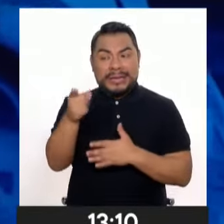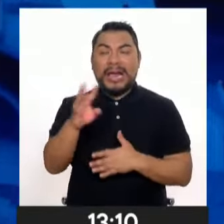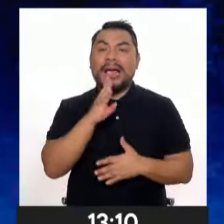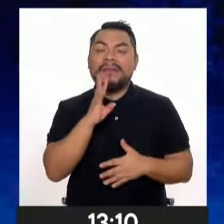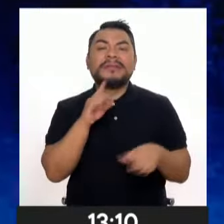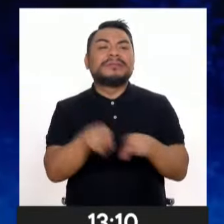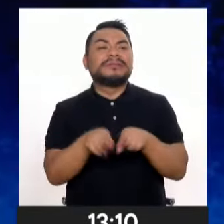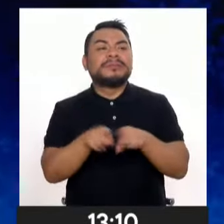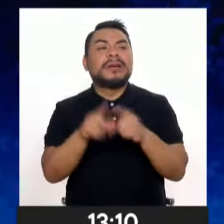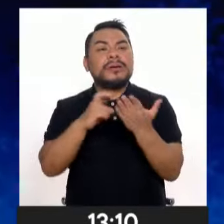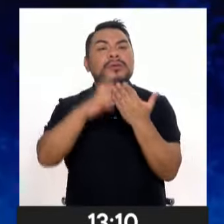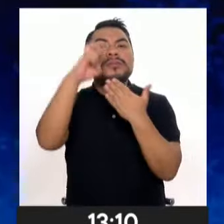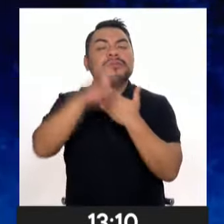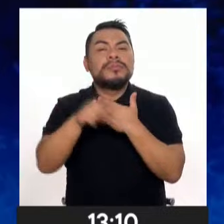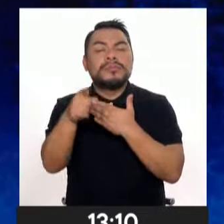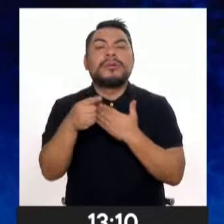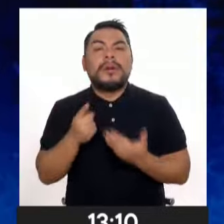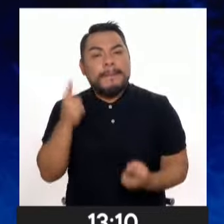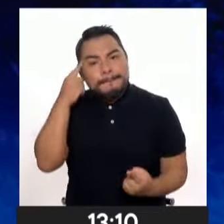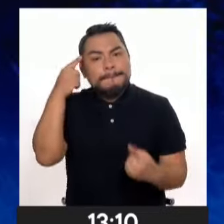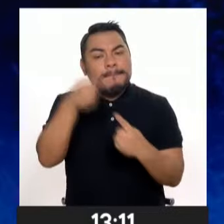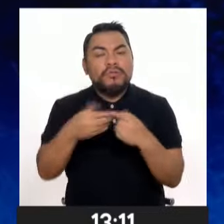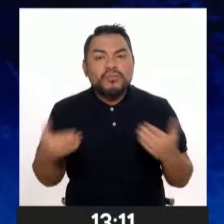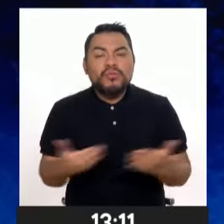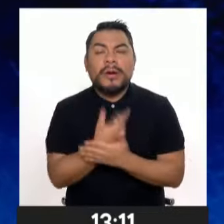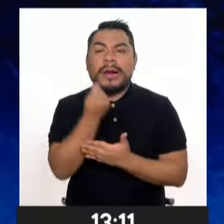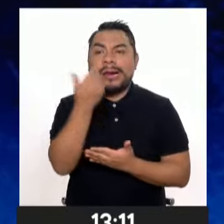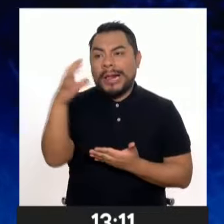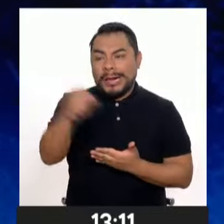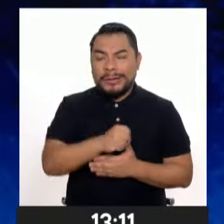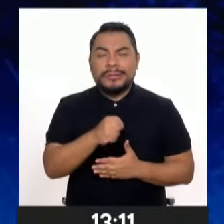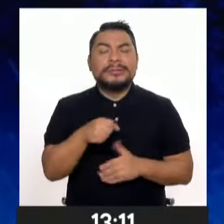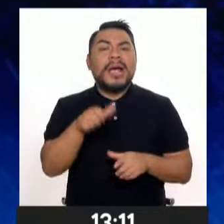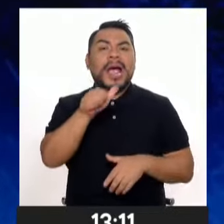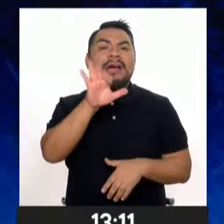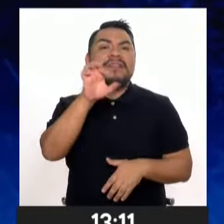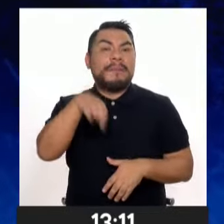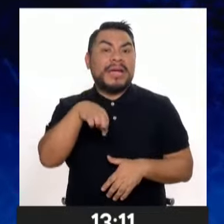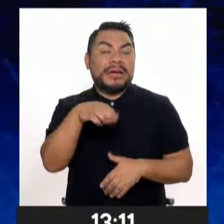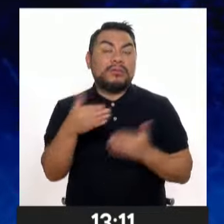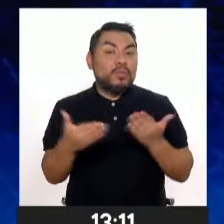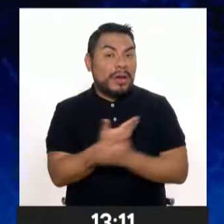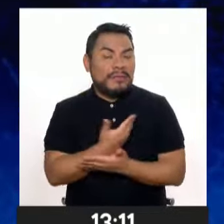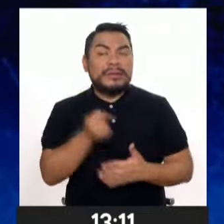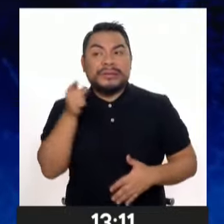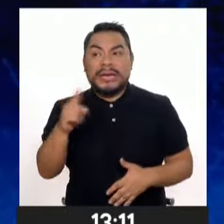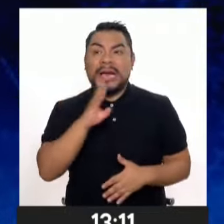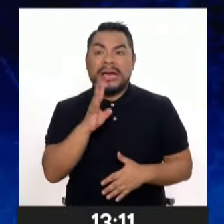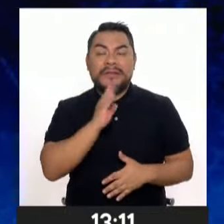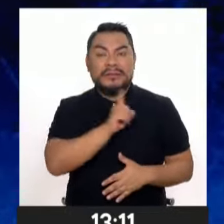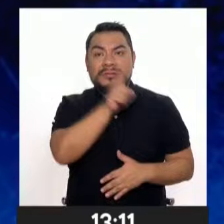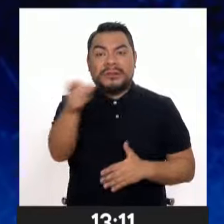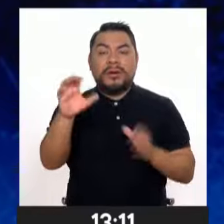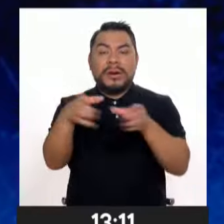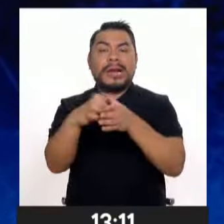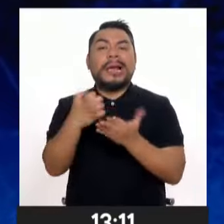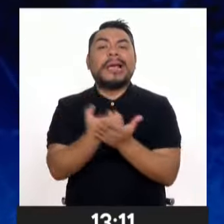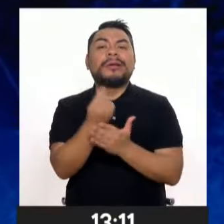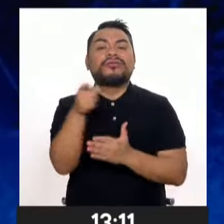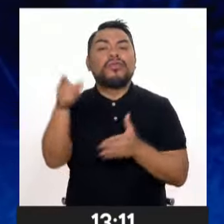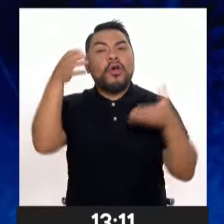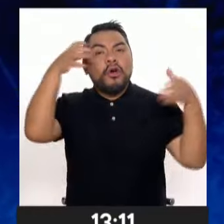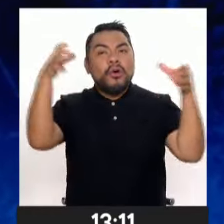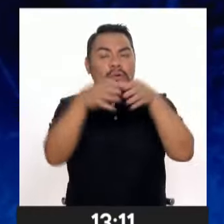refirió al proyecto que propone un nuevo retiro de fondos de las AFP. Mañana expondrá ante la Comisión de Economía del Congreso